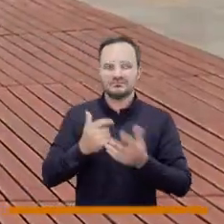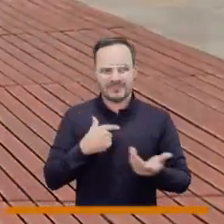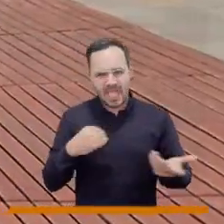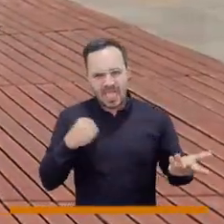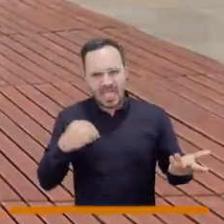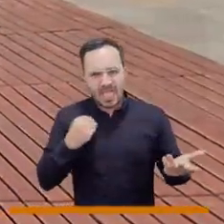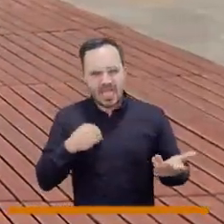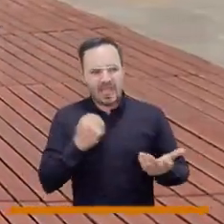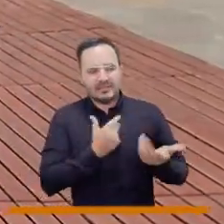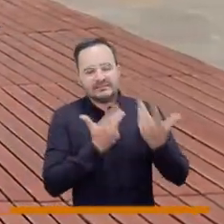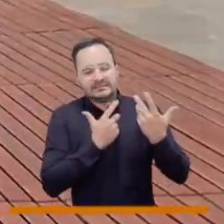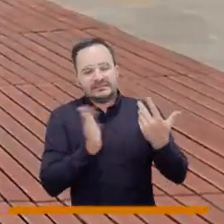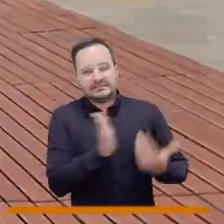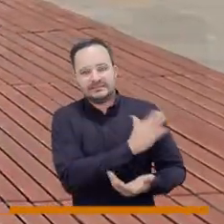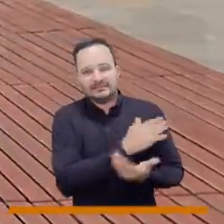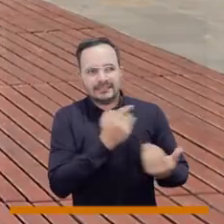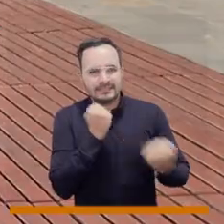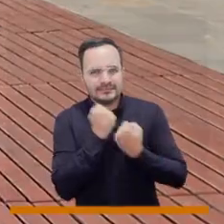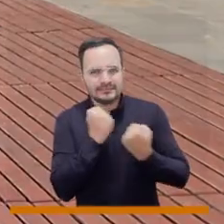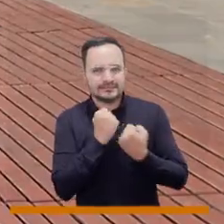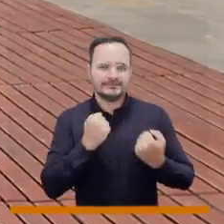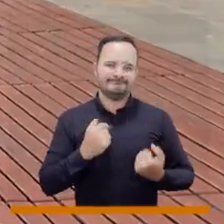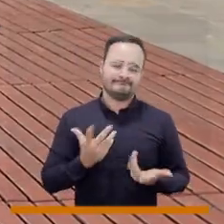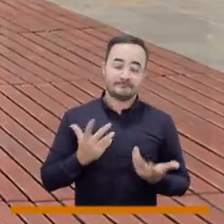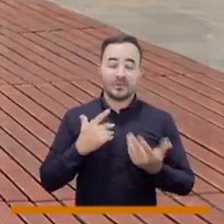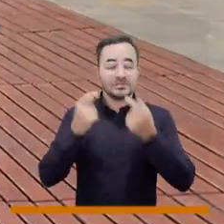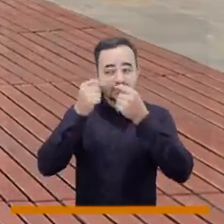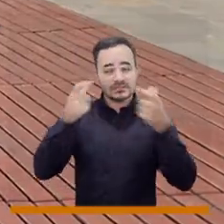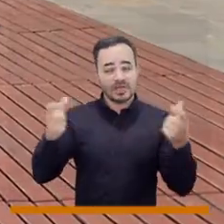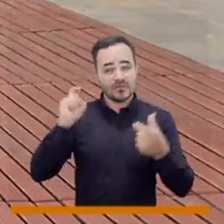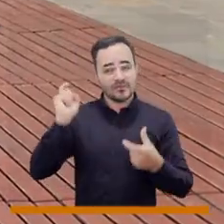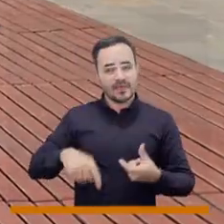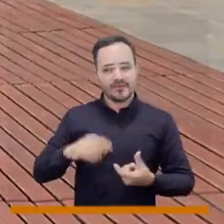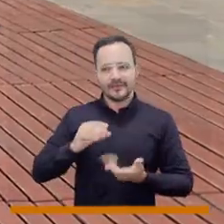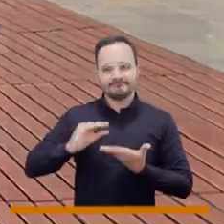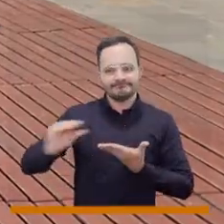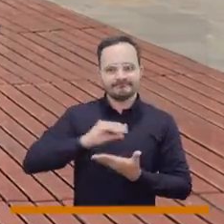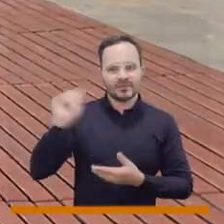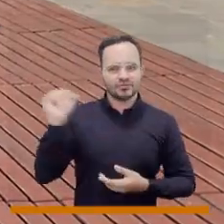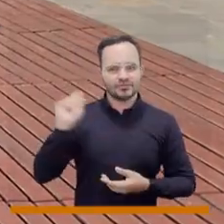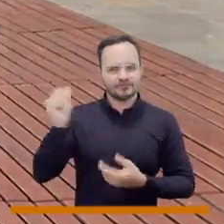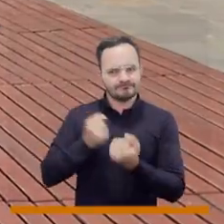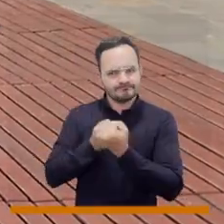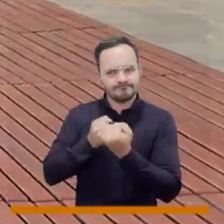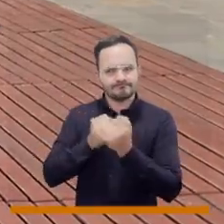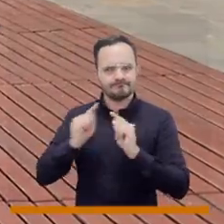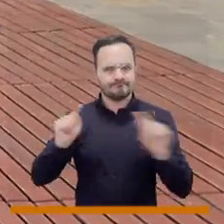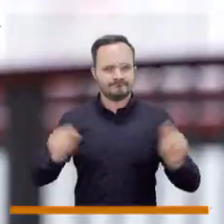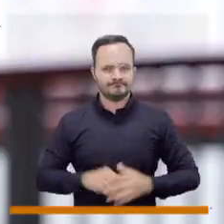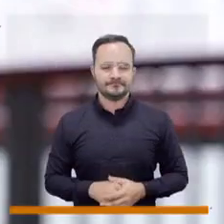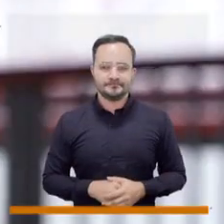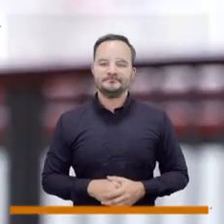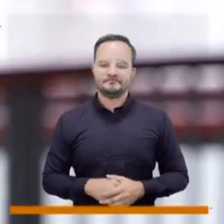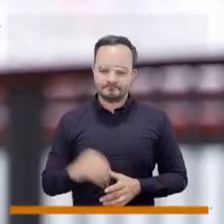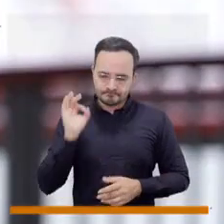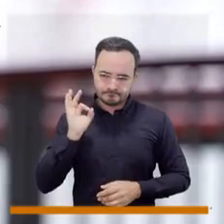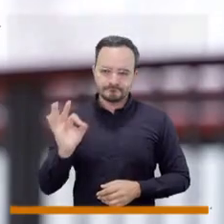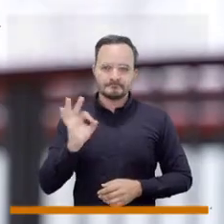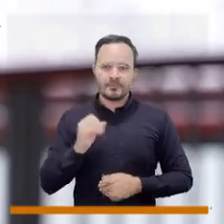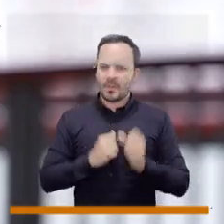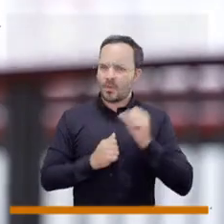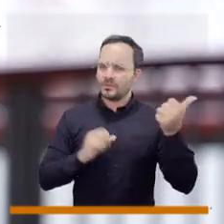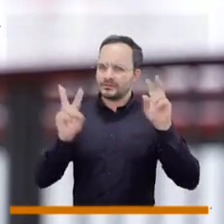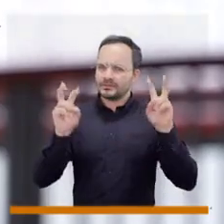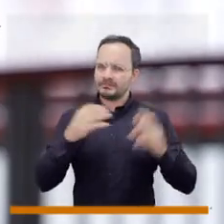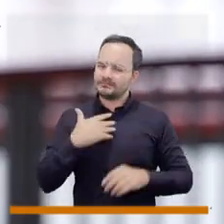ese auxilio, y hoy el Estado tiene hoy la obligación de concederlos. Bueno, y concejal, le voy a tocar otro